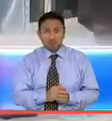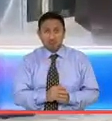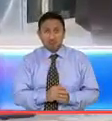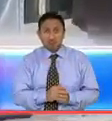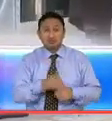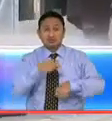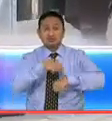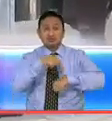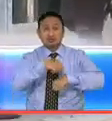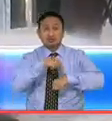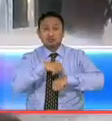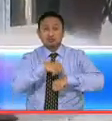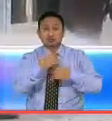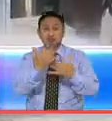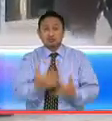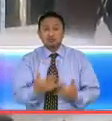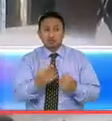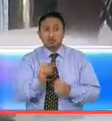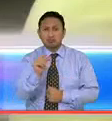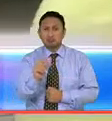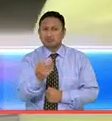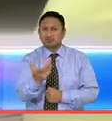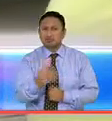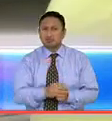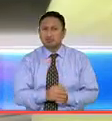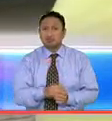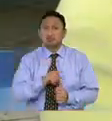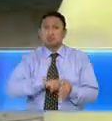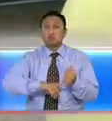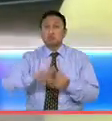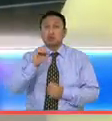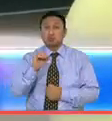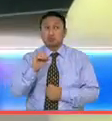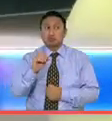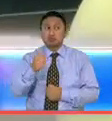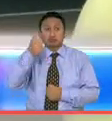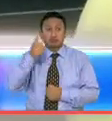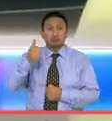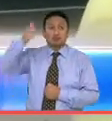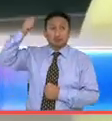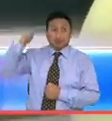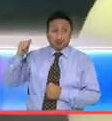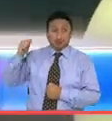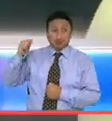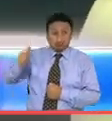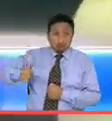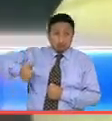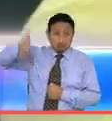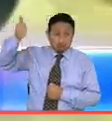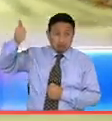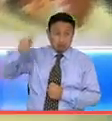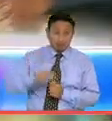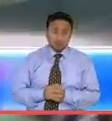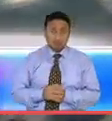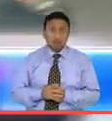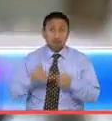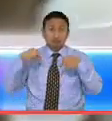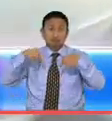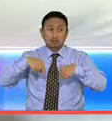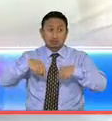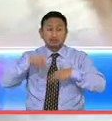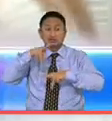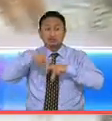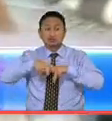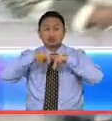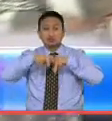tiempo de espera para ser vacunados es muy corto. Mi hermano vino antes de ayer, el mayor, y él ha estado aquí